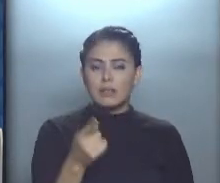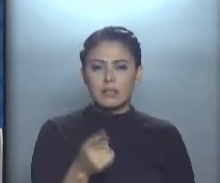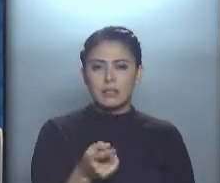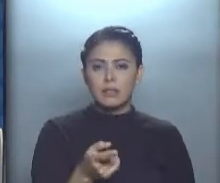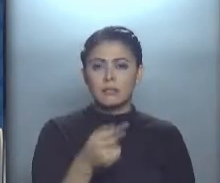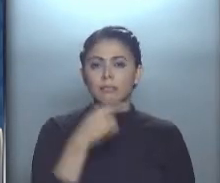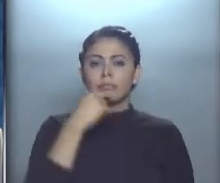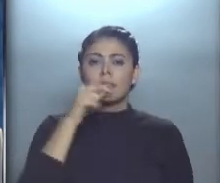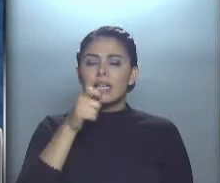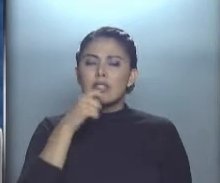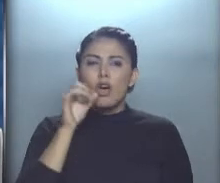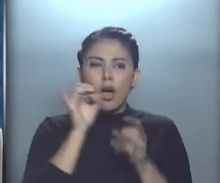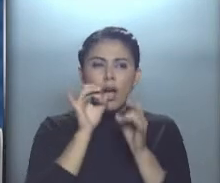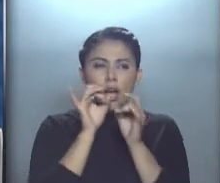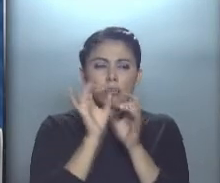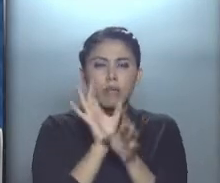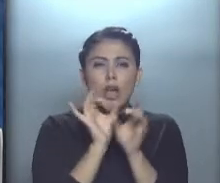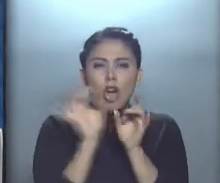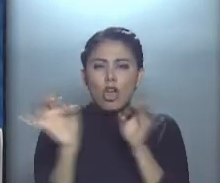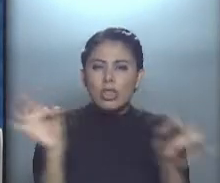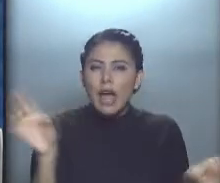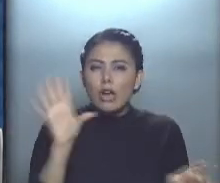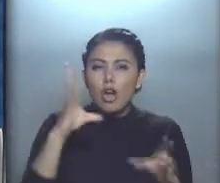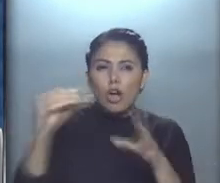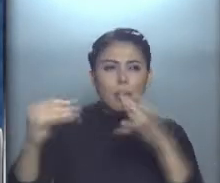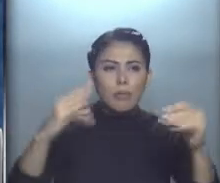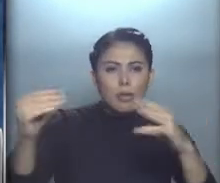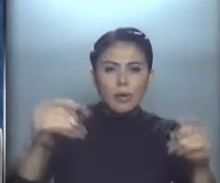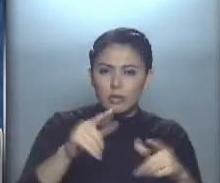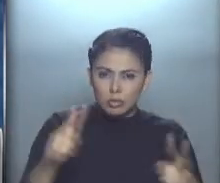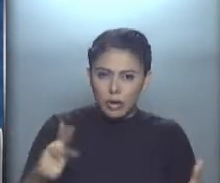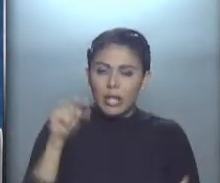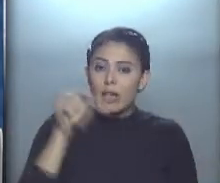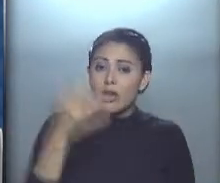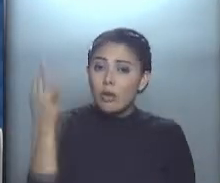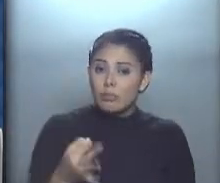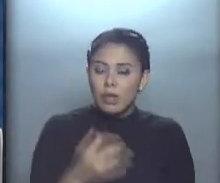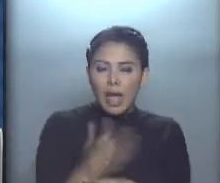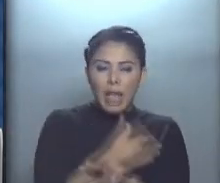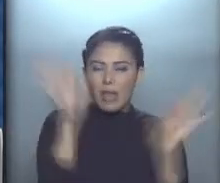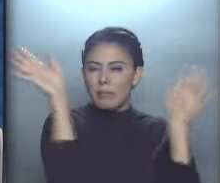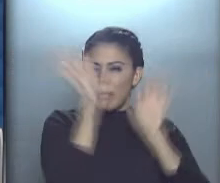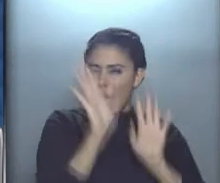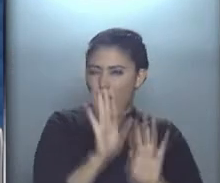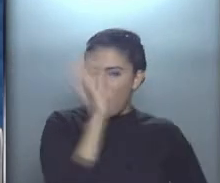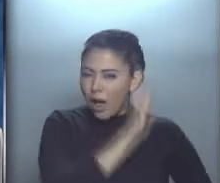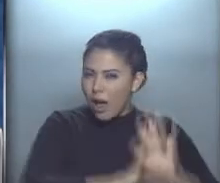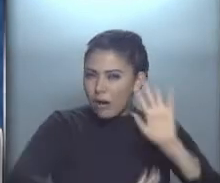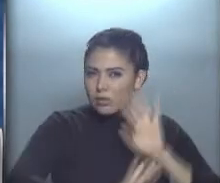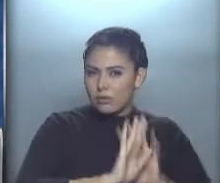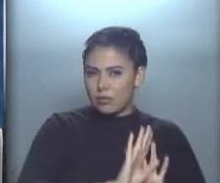idea de efecto contagio y aseguró que esto respondía a una planificación y ejecución